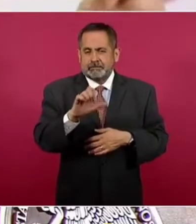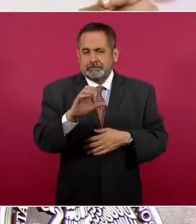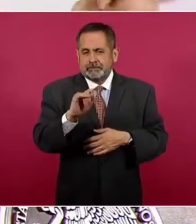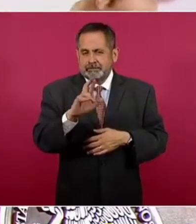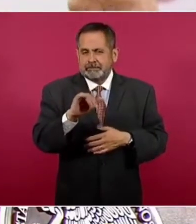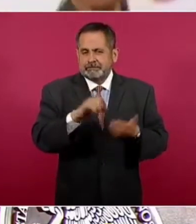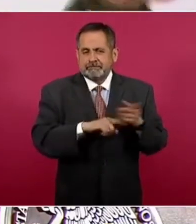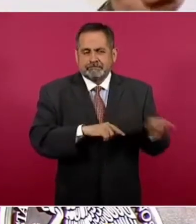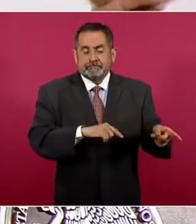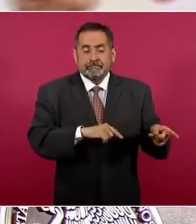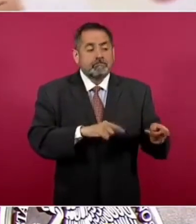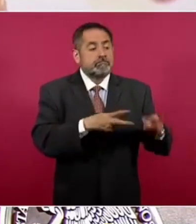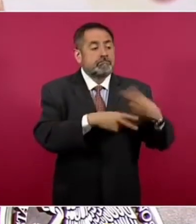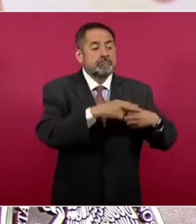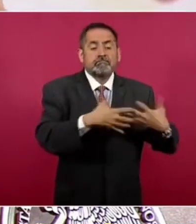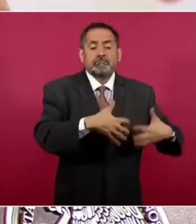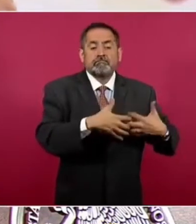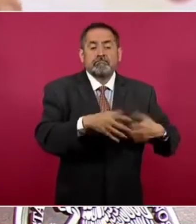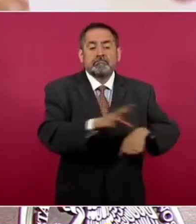que producen energía